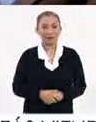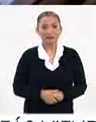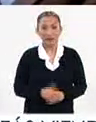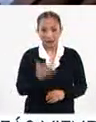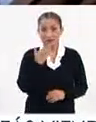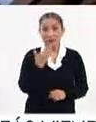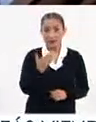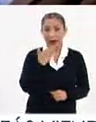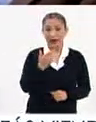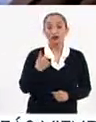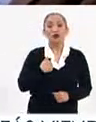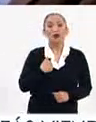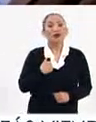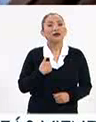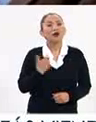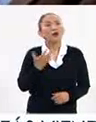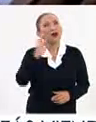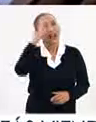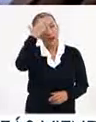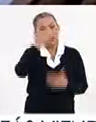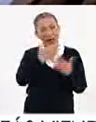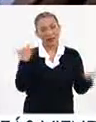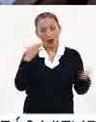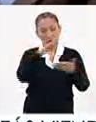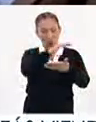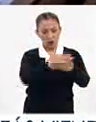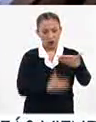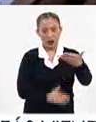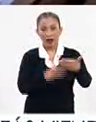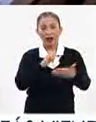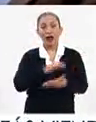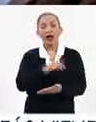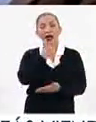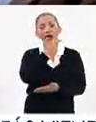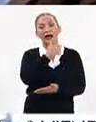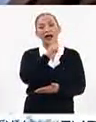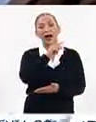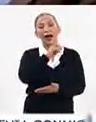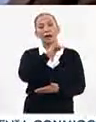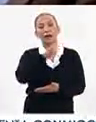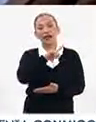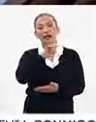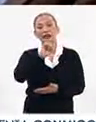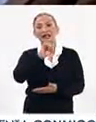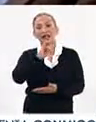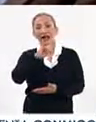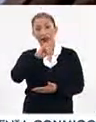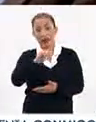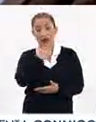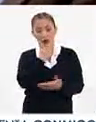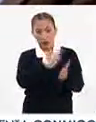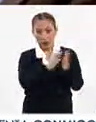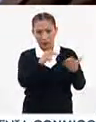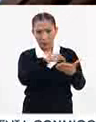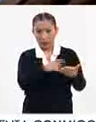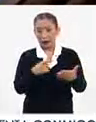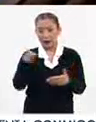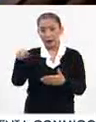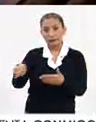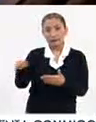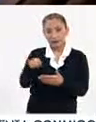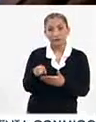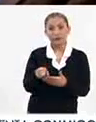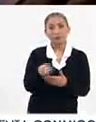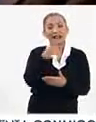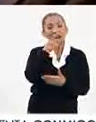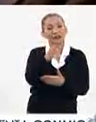Bueno, incluso además me hiciste recordar un texto de Gabriel Said donde habla de leer poesía. Sí. Uno de los textos se lo dedica a Reyes